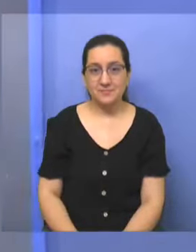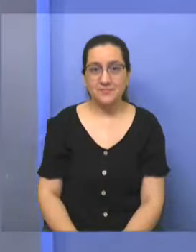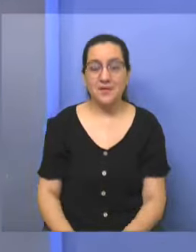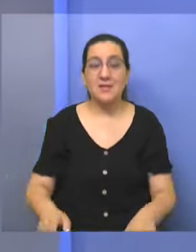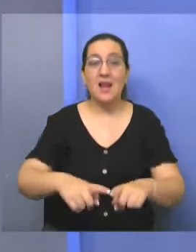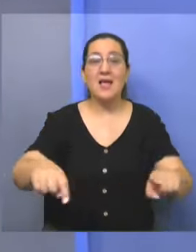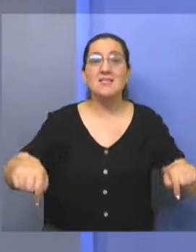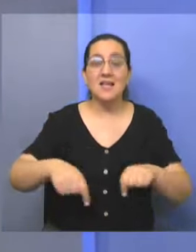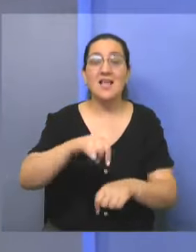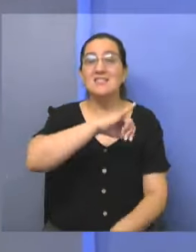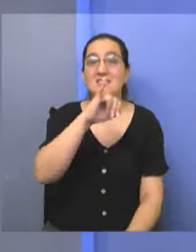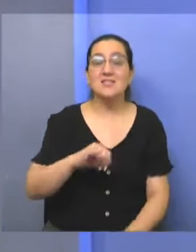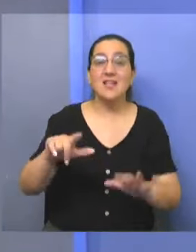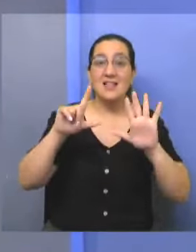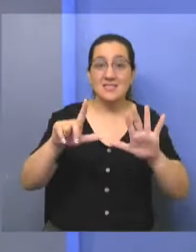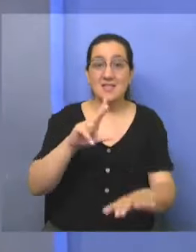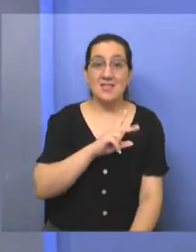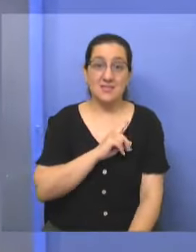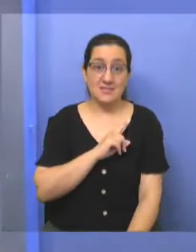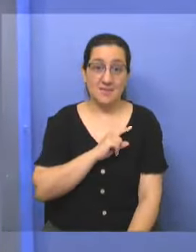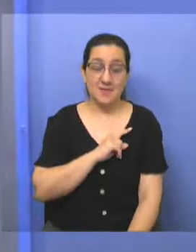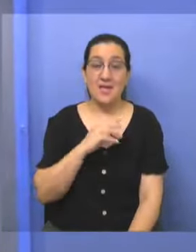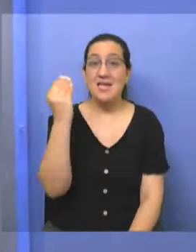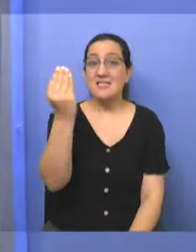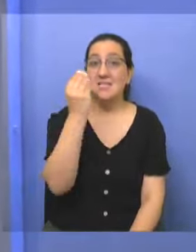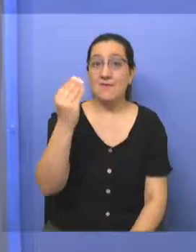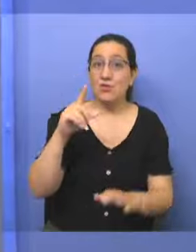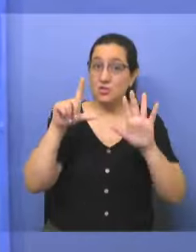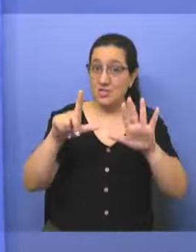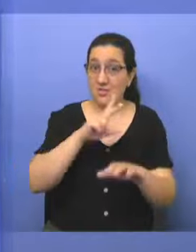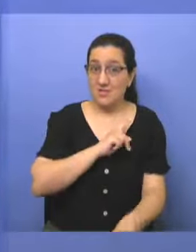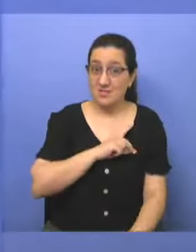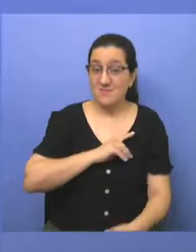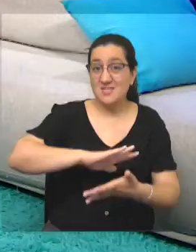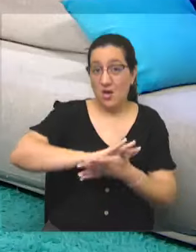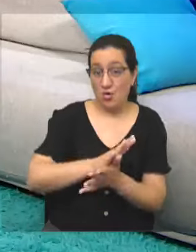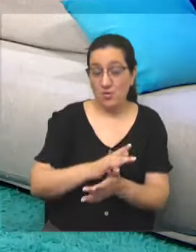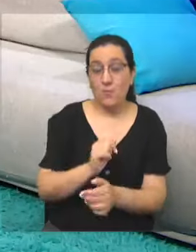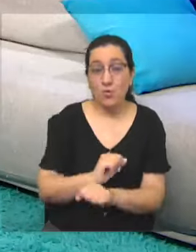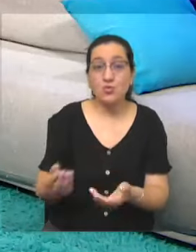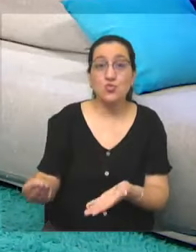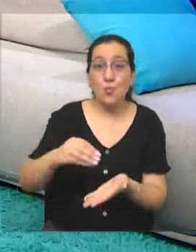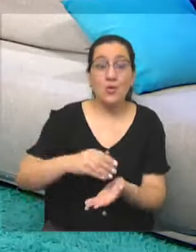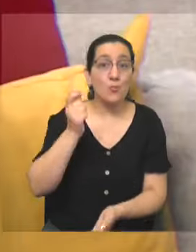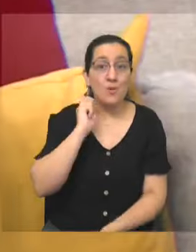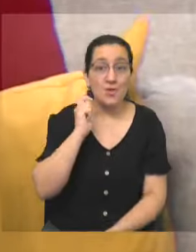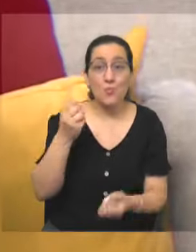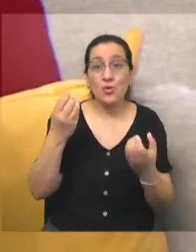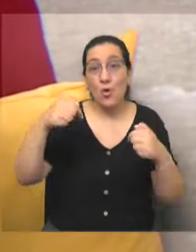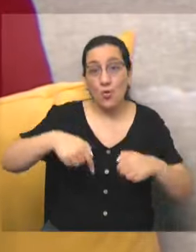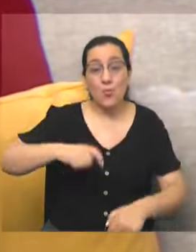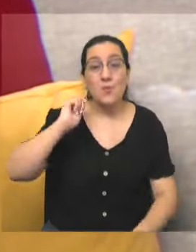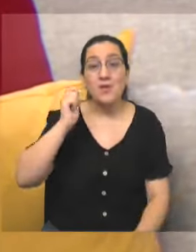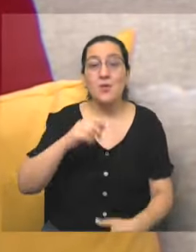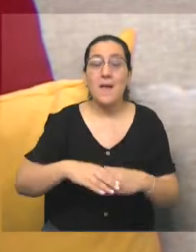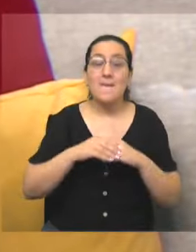el 7 de diciembre. Las entradas ya están a la venta. Sábado 7 de diciembre. Y se agota. Y se agota. Paula. ¿Puedo sumar un cumpleaños? Por favor. Otro. Porque hoy cumpleaños un